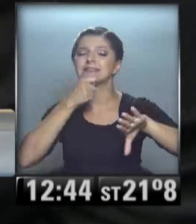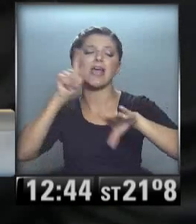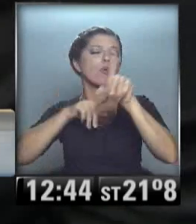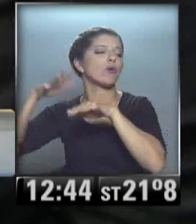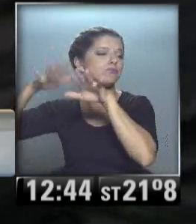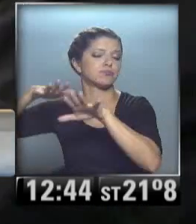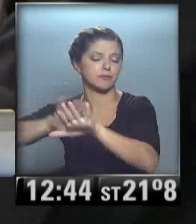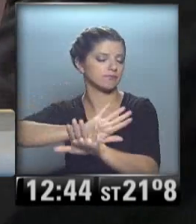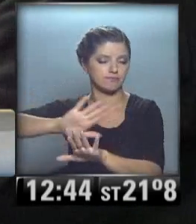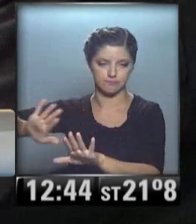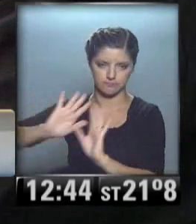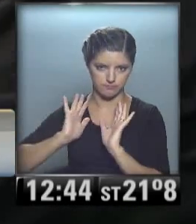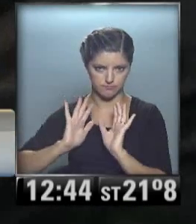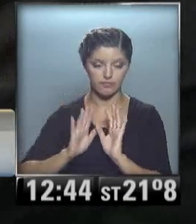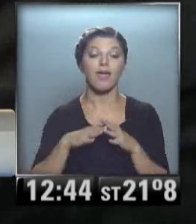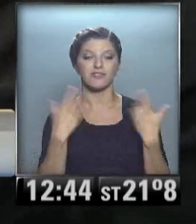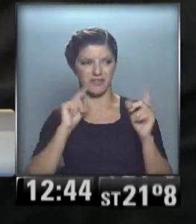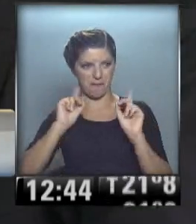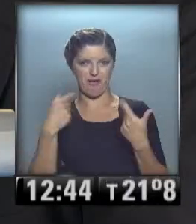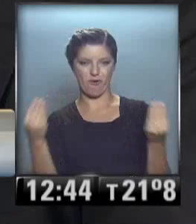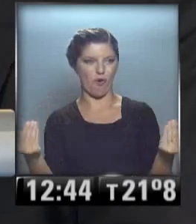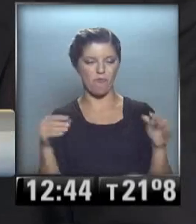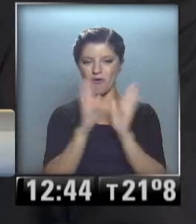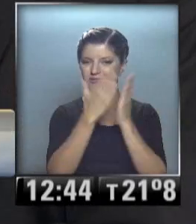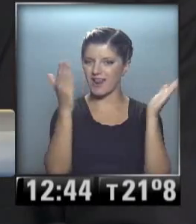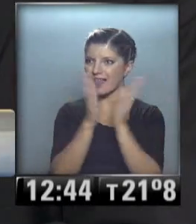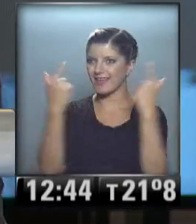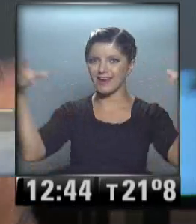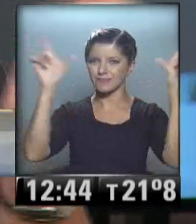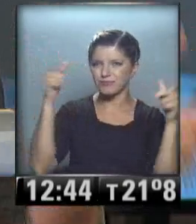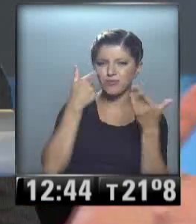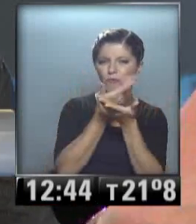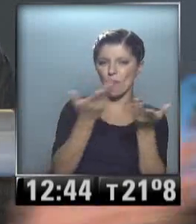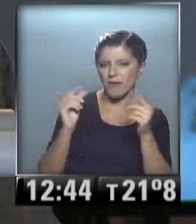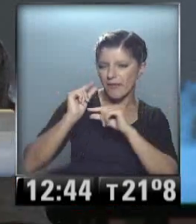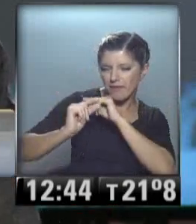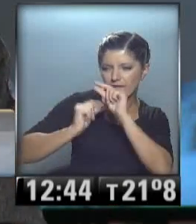Entonces, digo, también cómo los medios de comunicación se van acomodando para